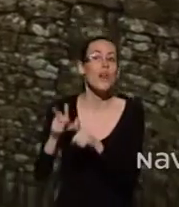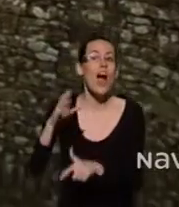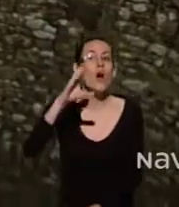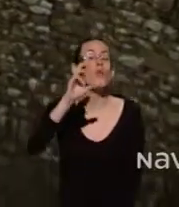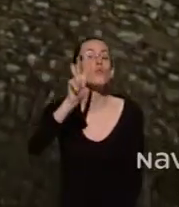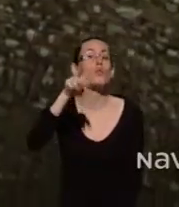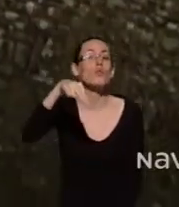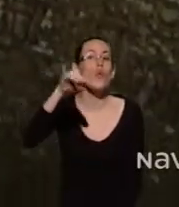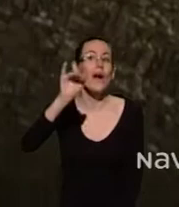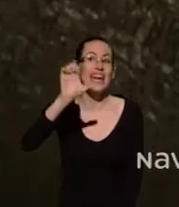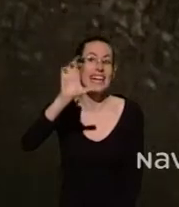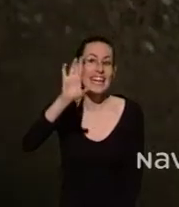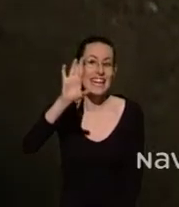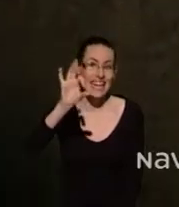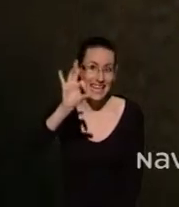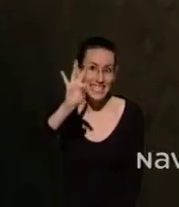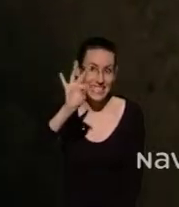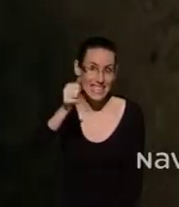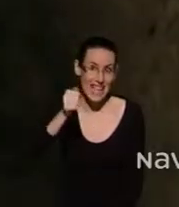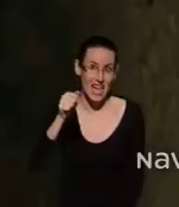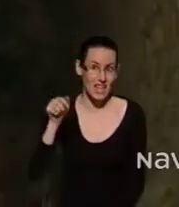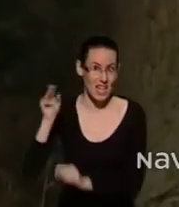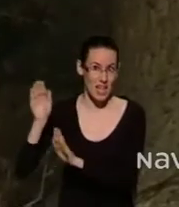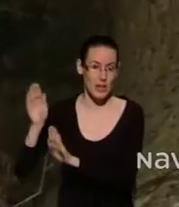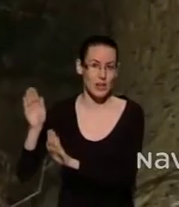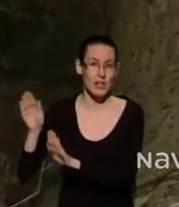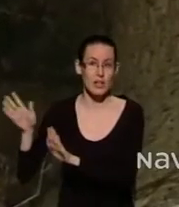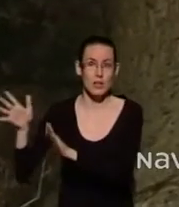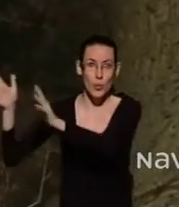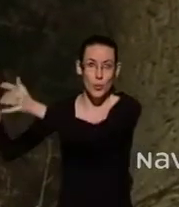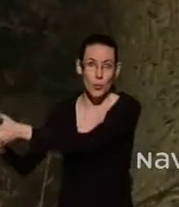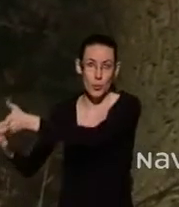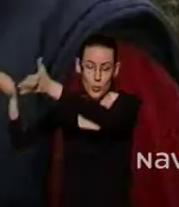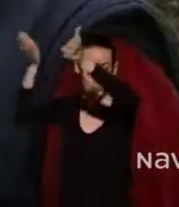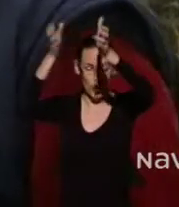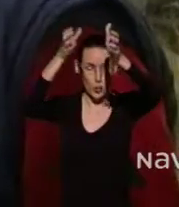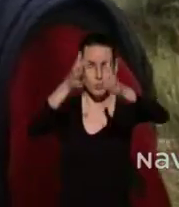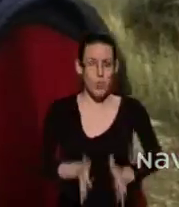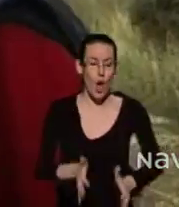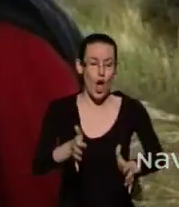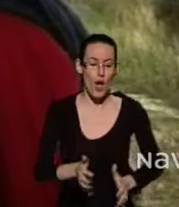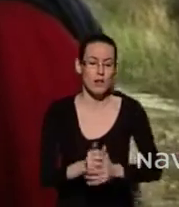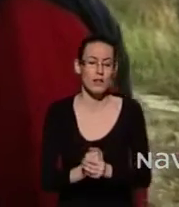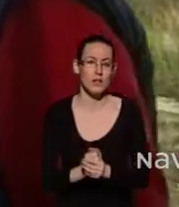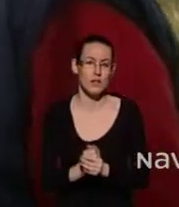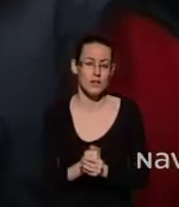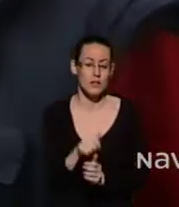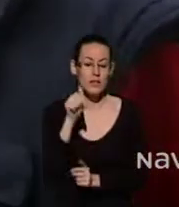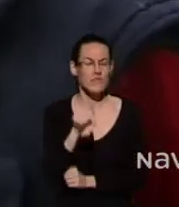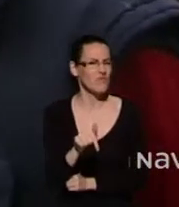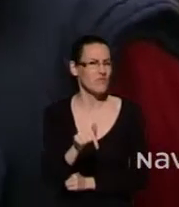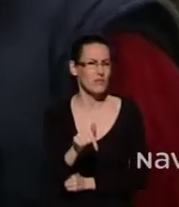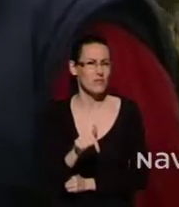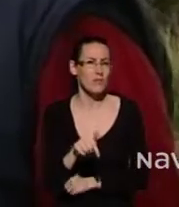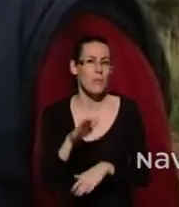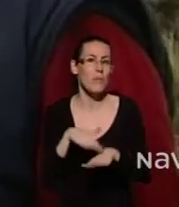esa palabra. No. ¿Eh? Y tenían que traer la nieve, claro, y depositarla y aquí. Depositarla aquí. Pues servía para